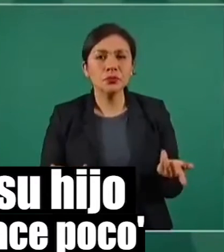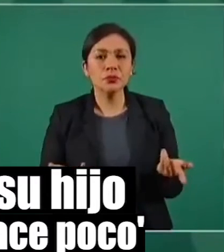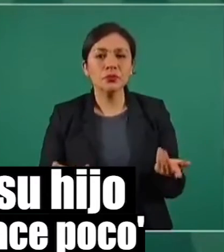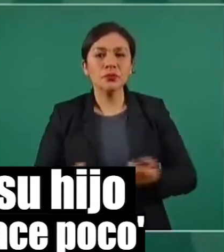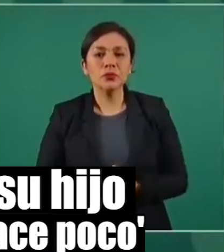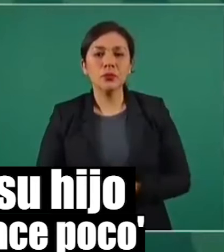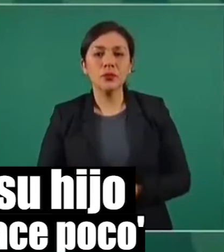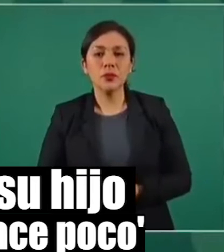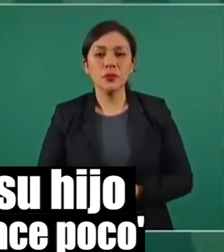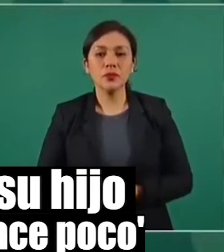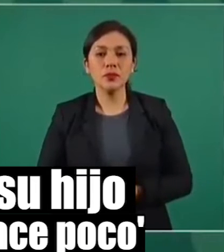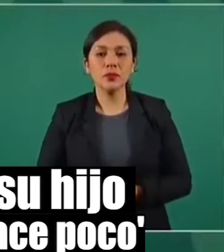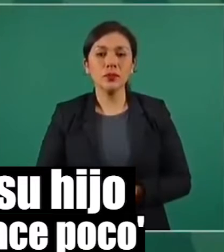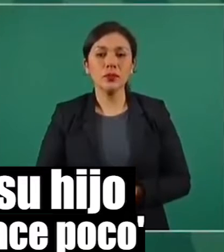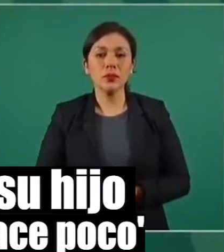y